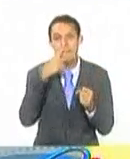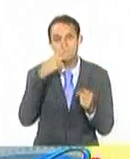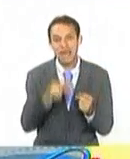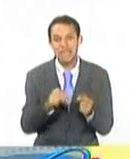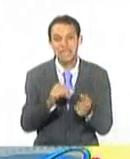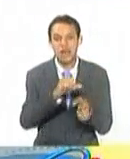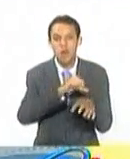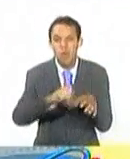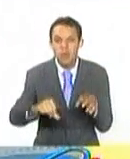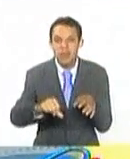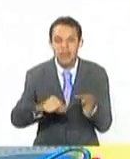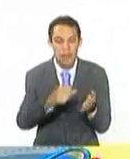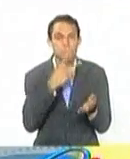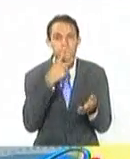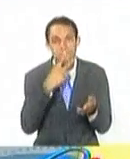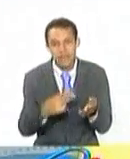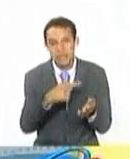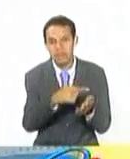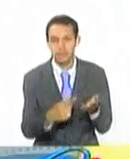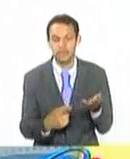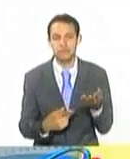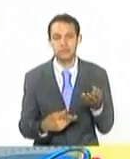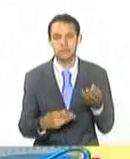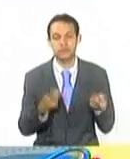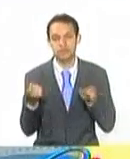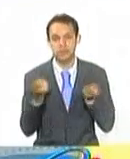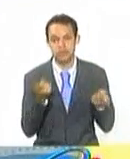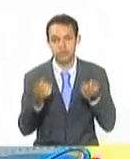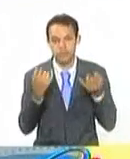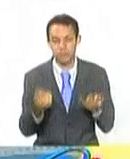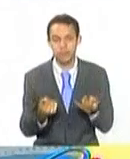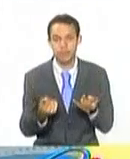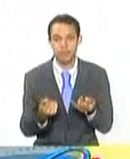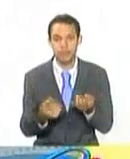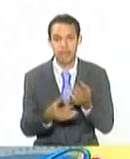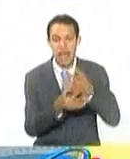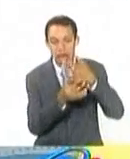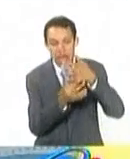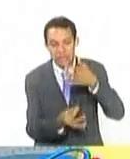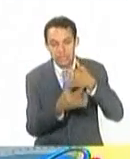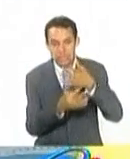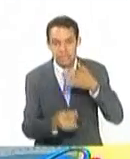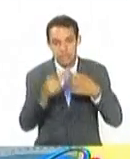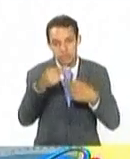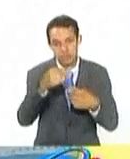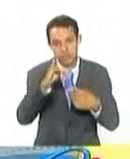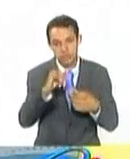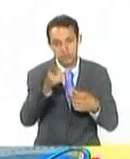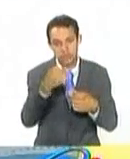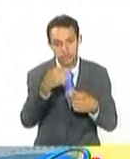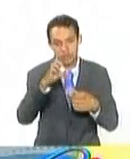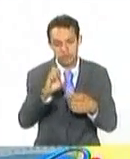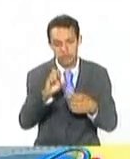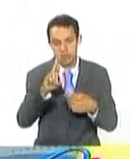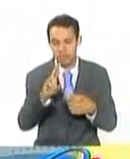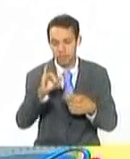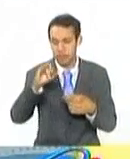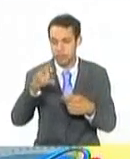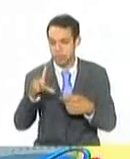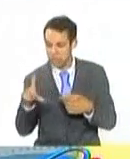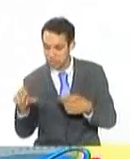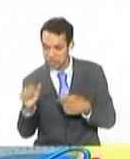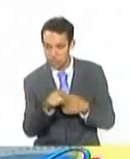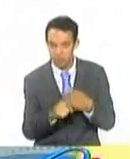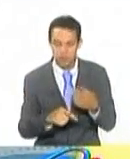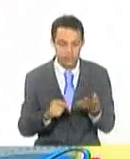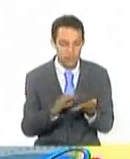la piel en estos casos existe el aceite de higuerilla prensado en frío que es de gran ayuda